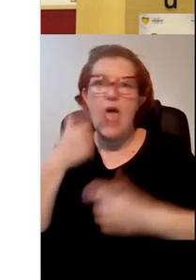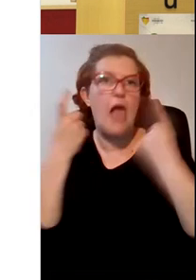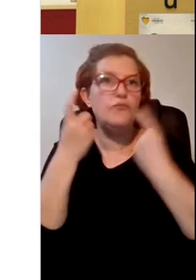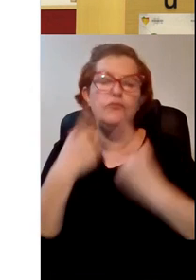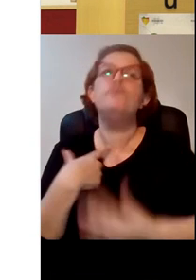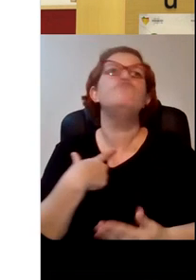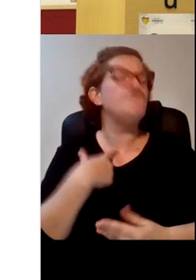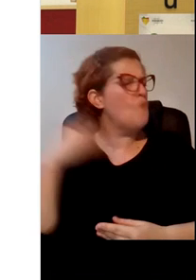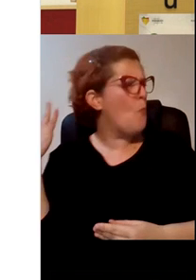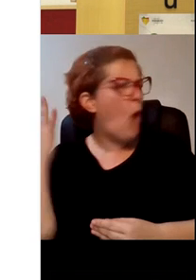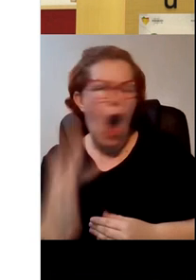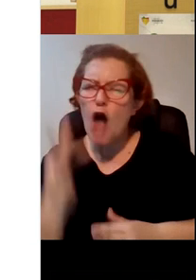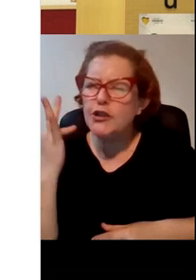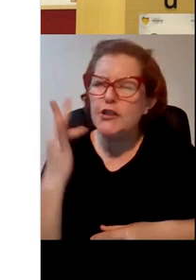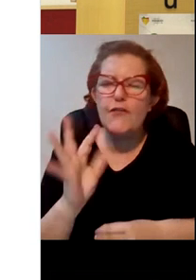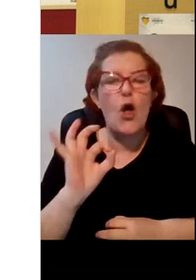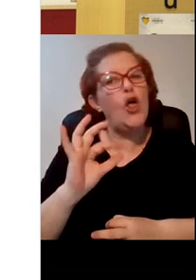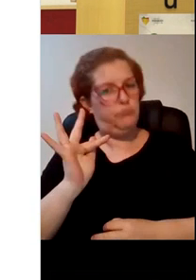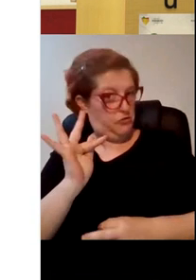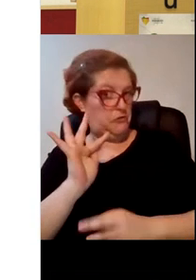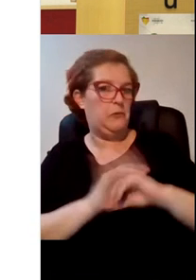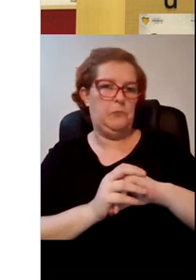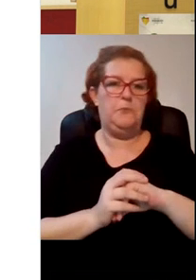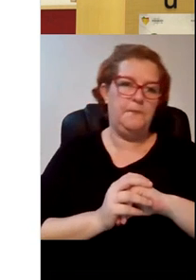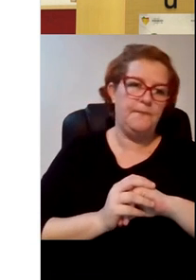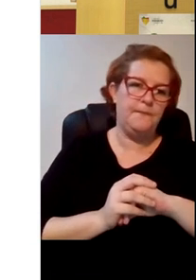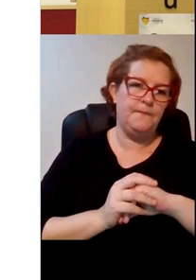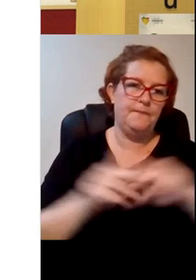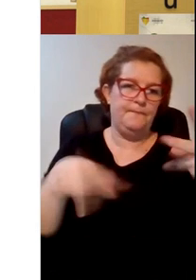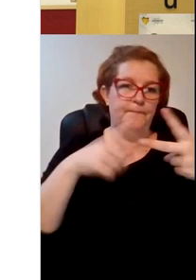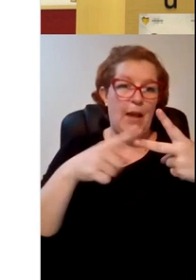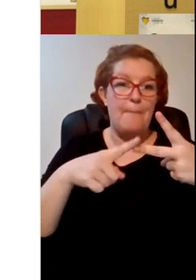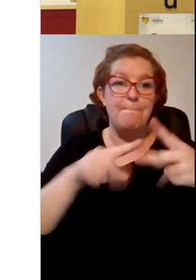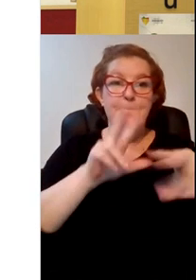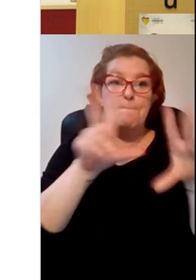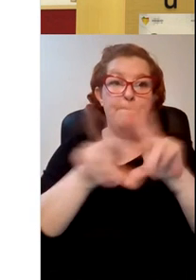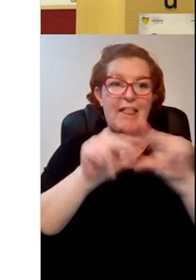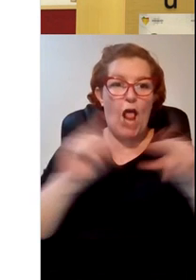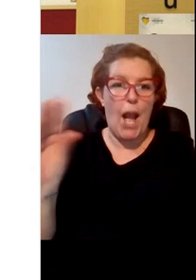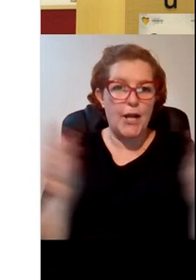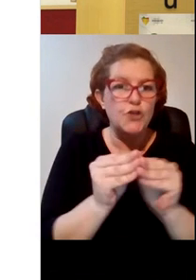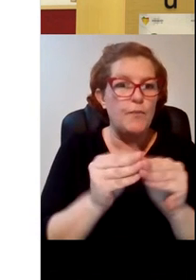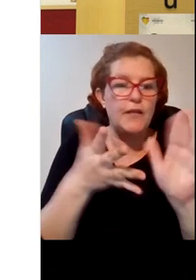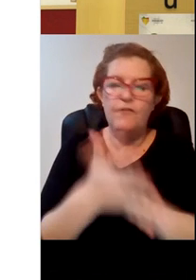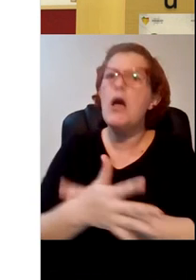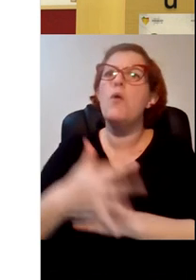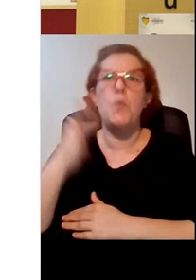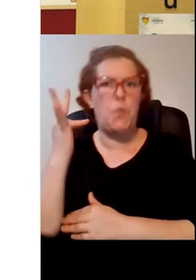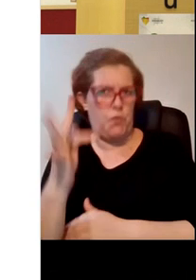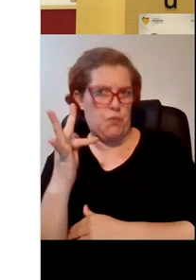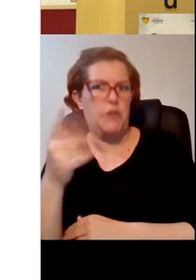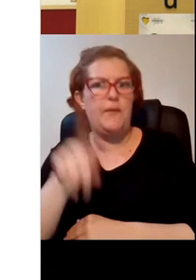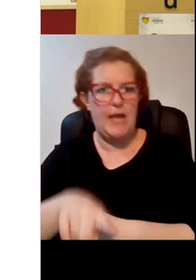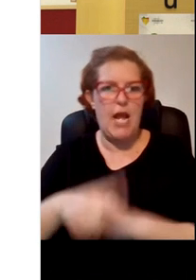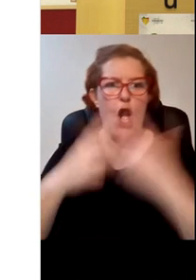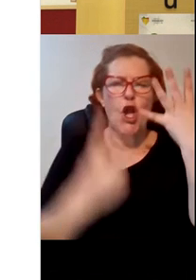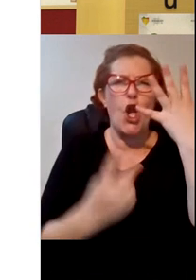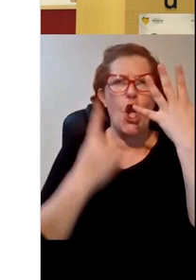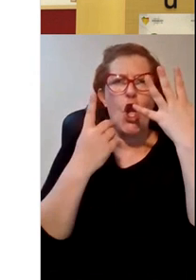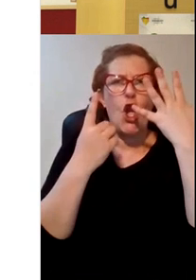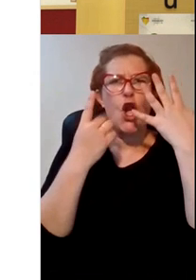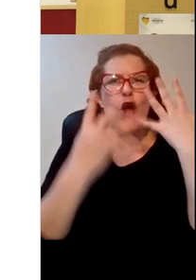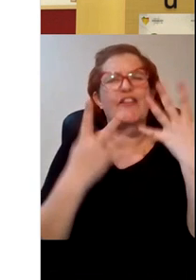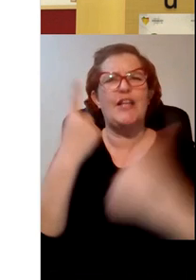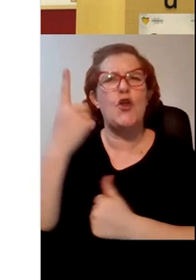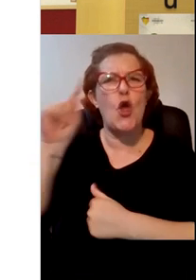muy positivamente o positivamente el vídeo resumen tuvo una valoración alta en este caso para el 91 5 por